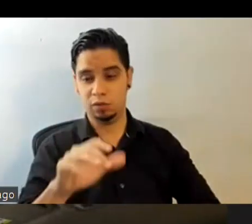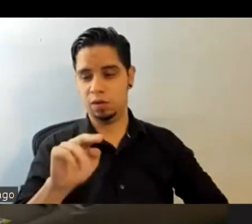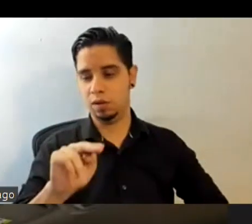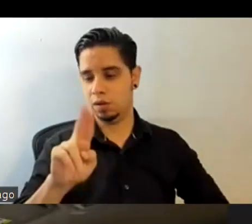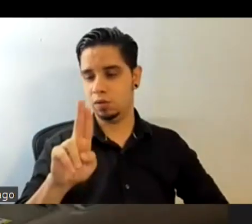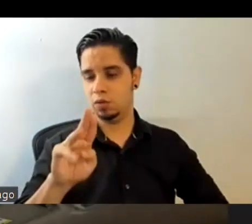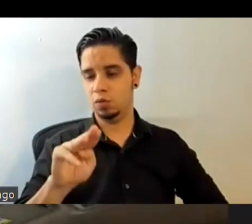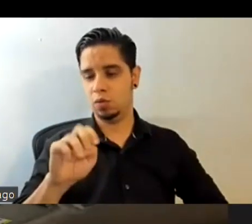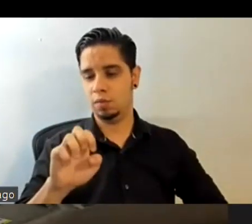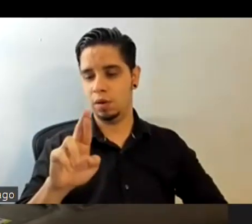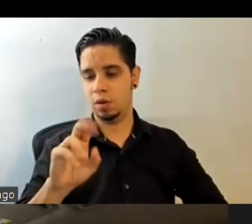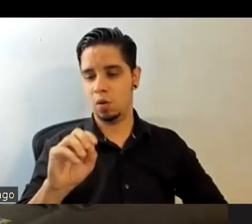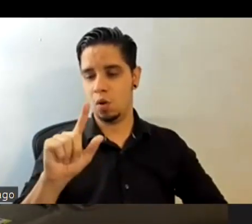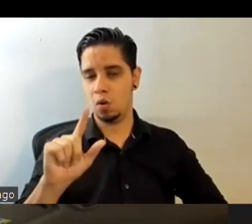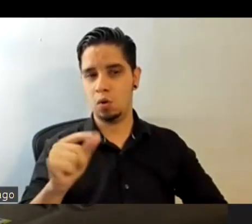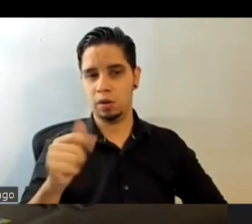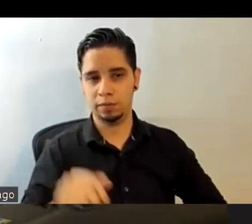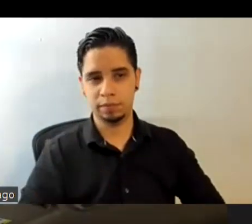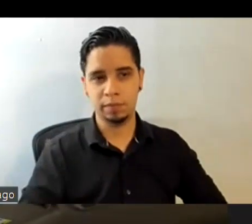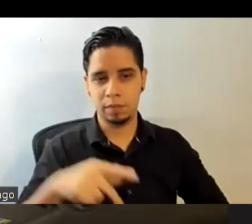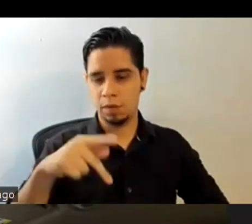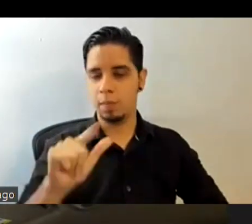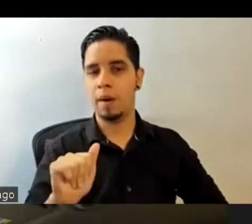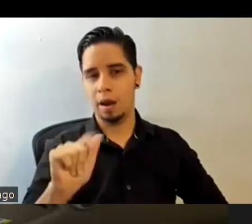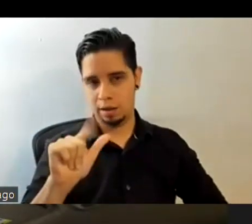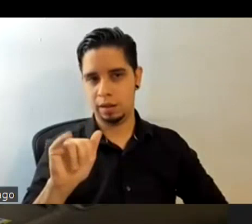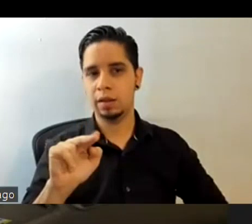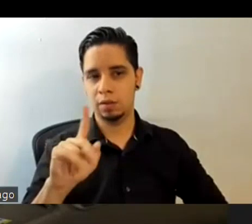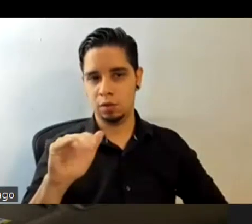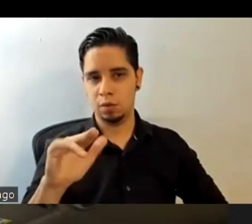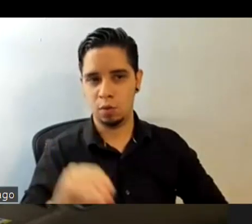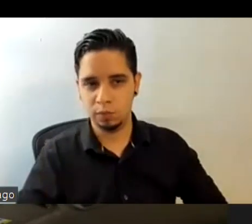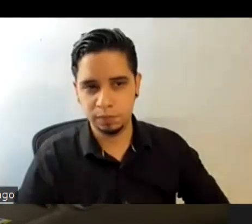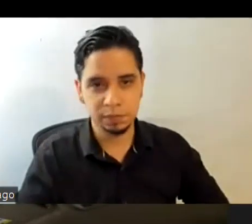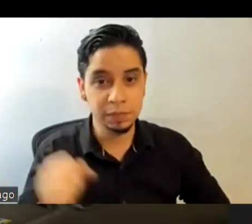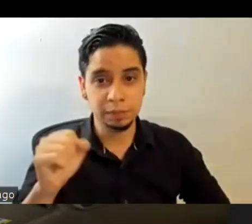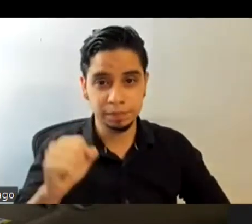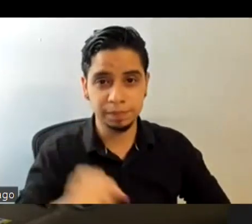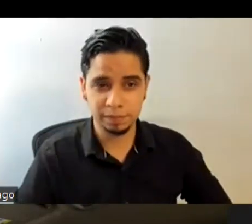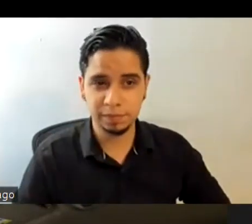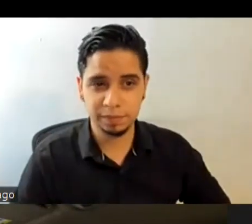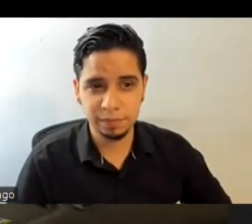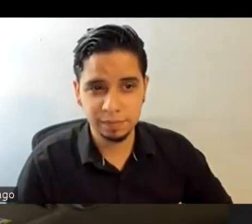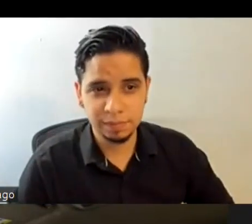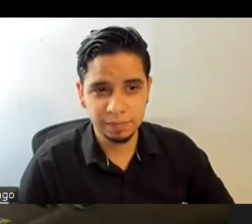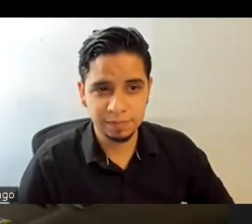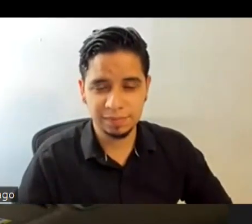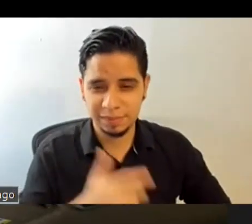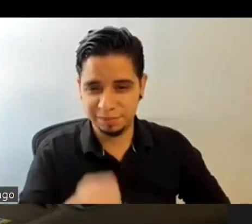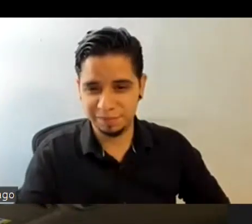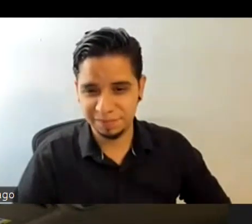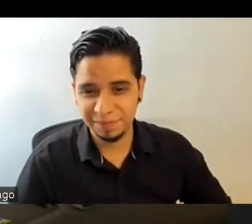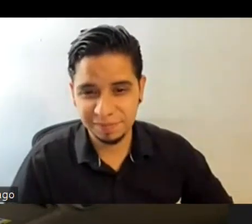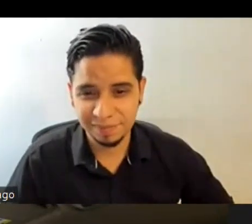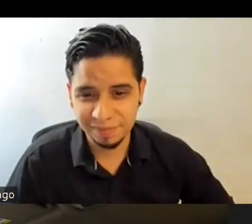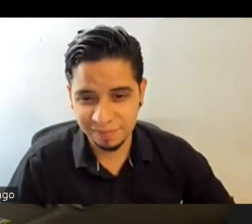Ok. Palíndromo. Un palíndromo. ¿Tú habías escuchado esa palabra antes? W. Muy bien. Está